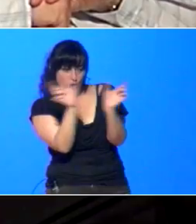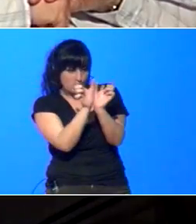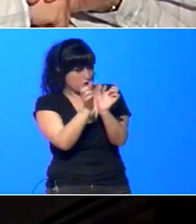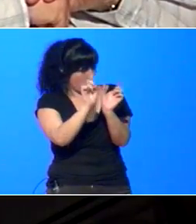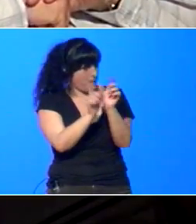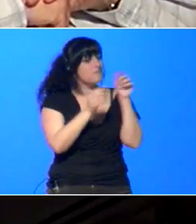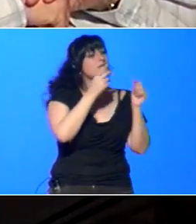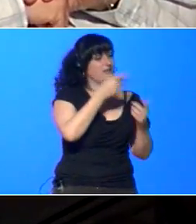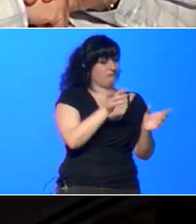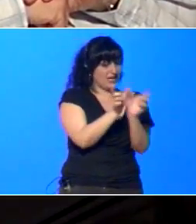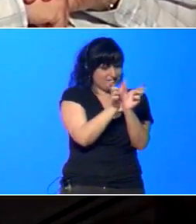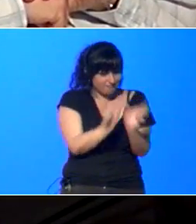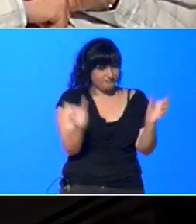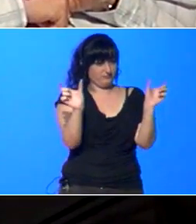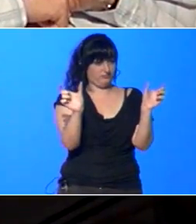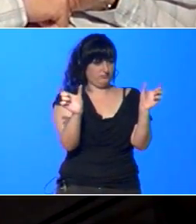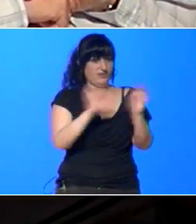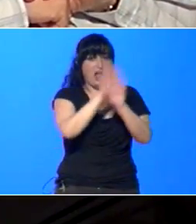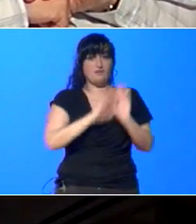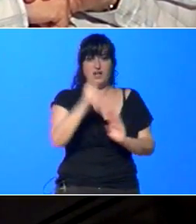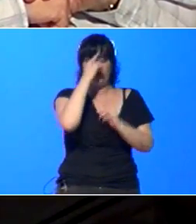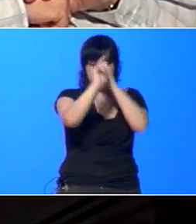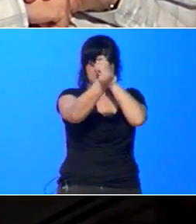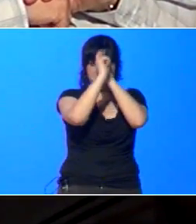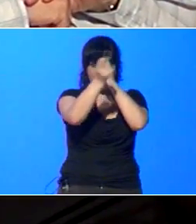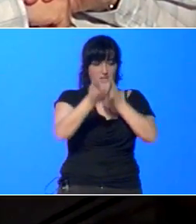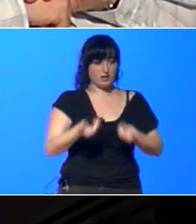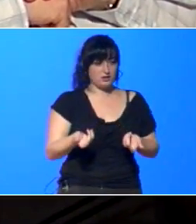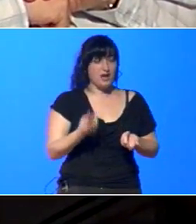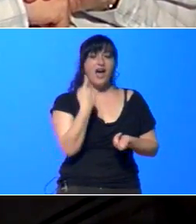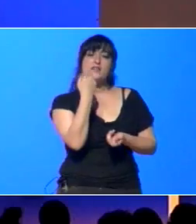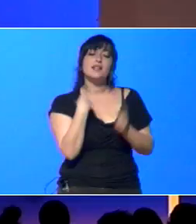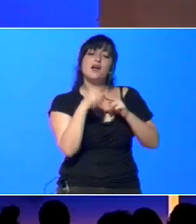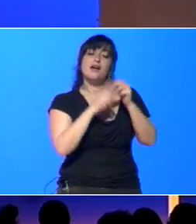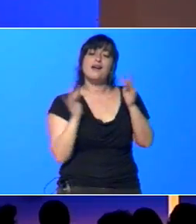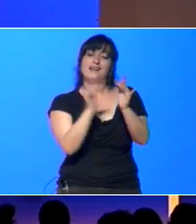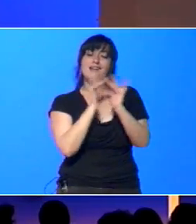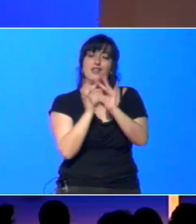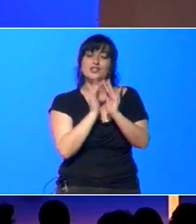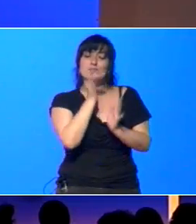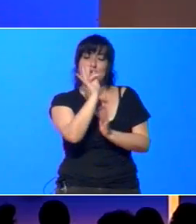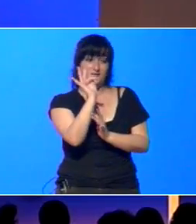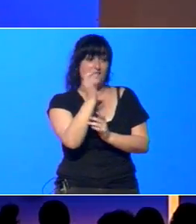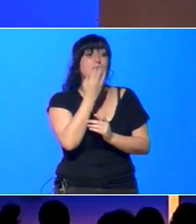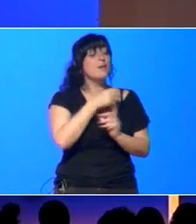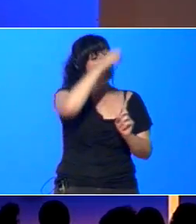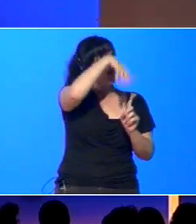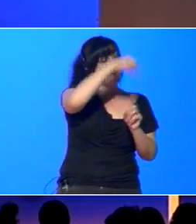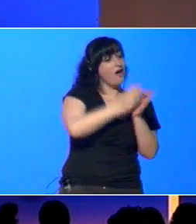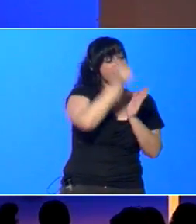al final te queda aquí. Eso hay que construir relaciones positivas. Hay un trabajo muy bonito que están haciendo mis compañeros de Barrisegún, Nausa y